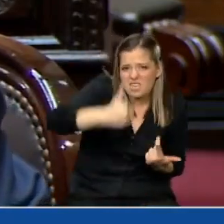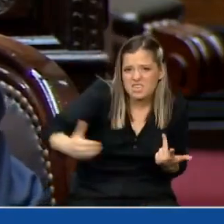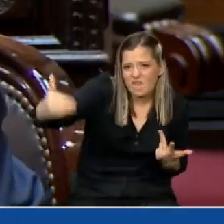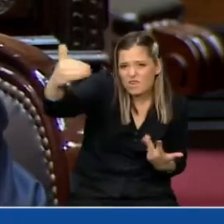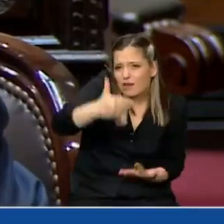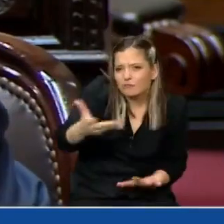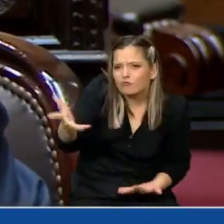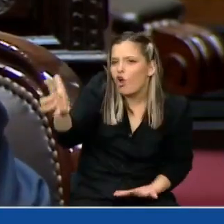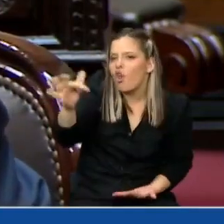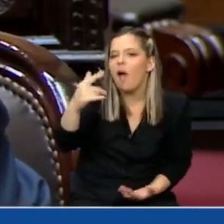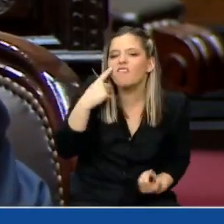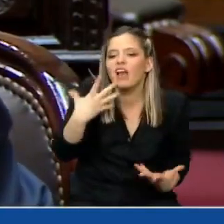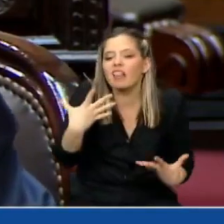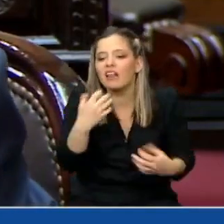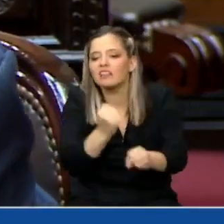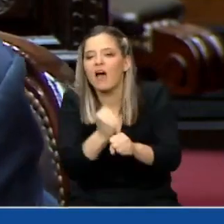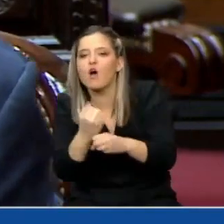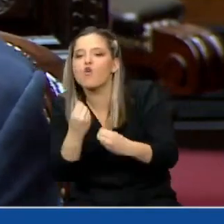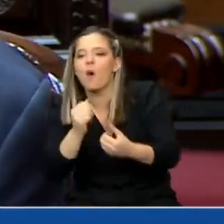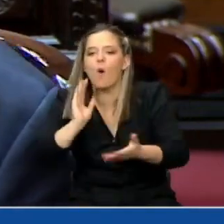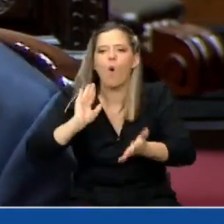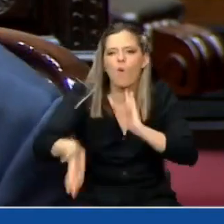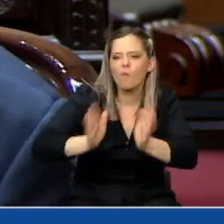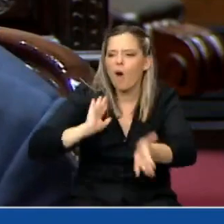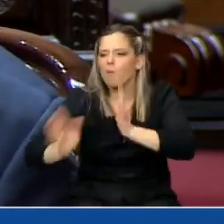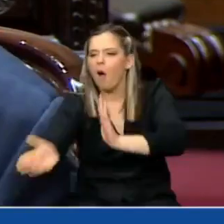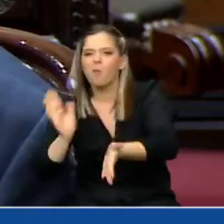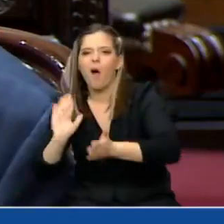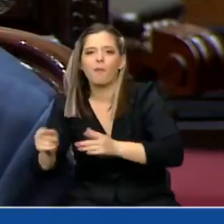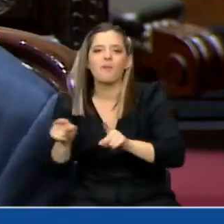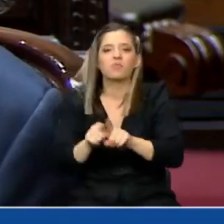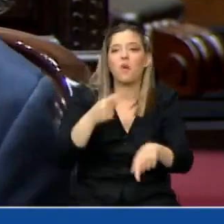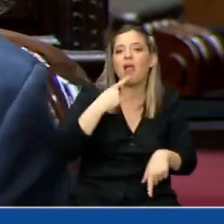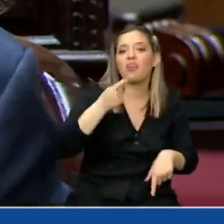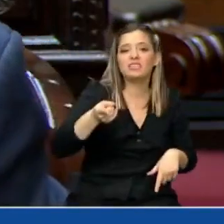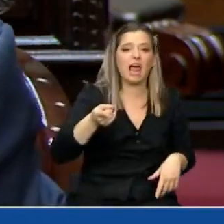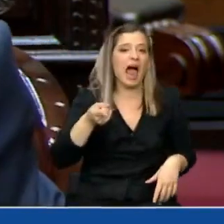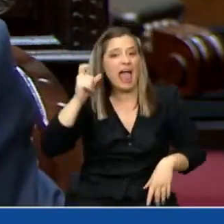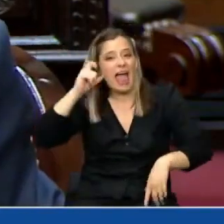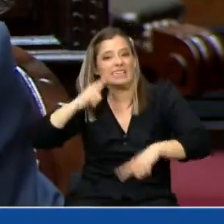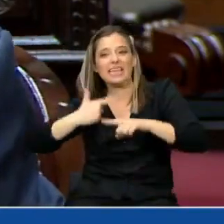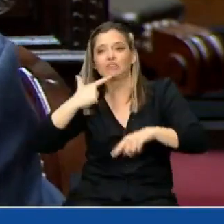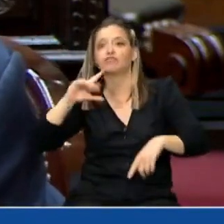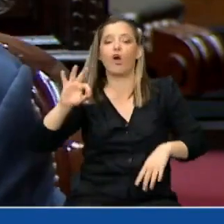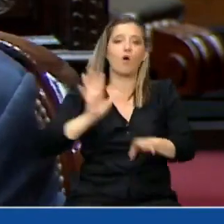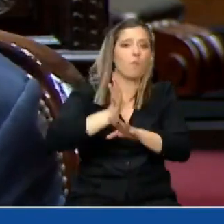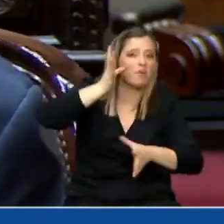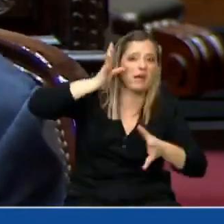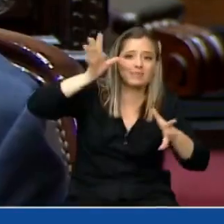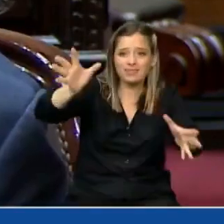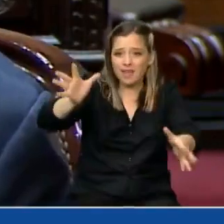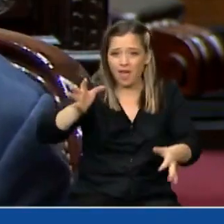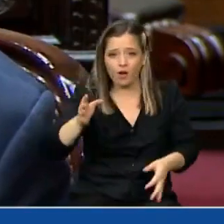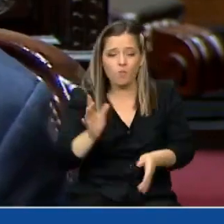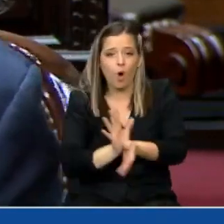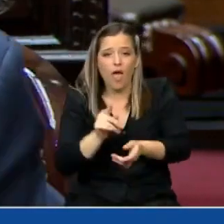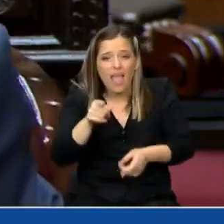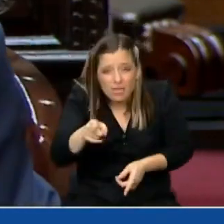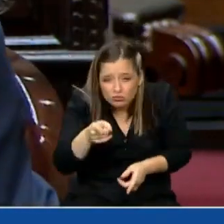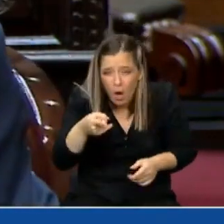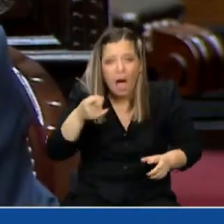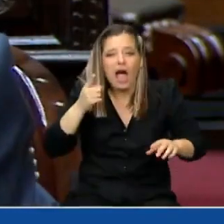allí. Que no digan que eran excesos, no hubo ningún exceso. Fue un plan